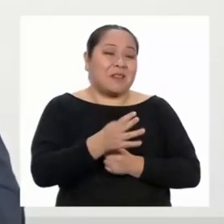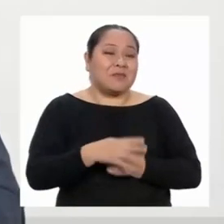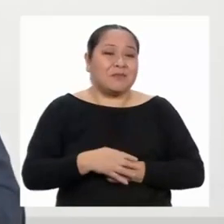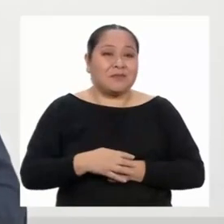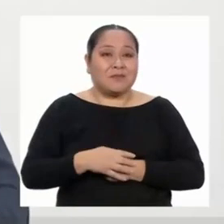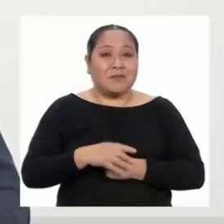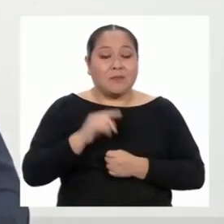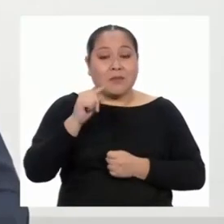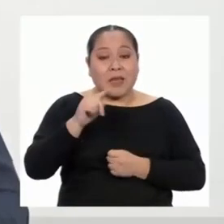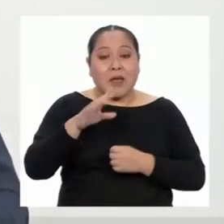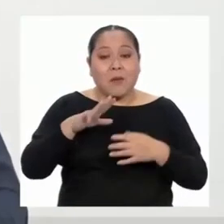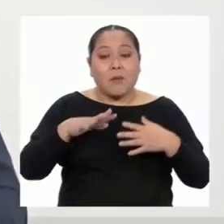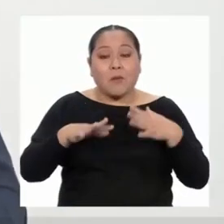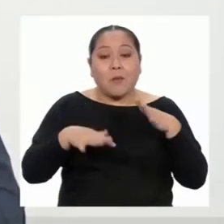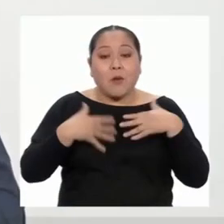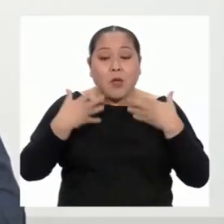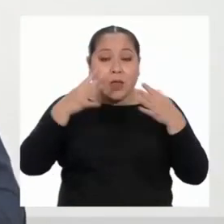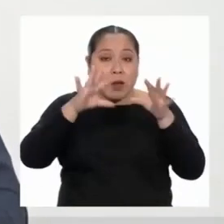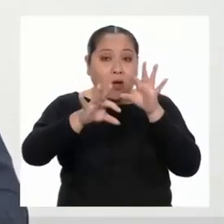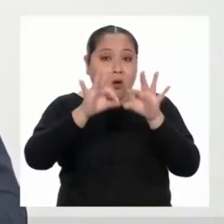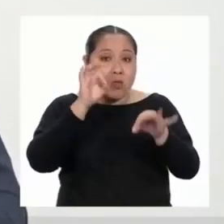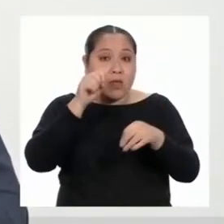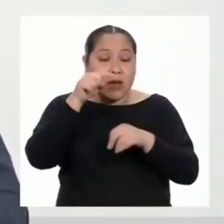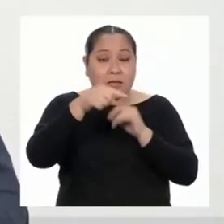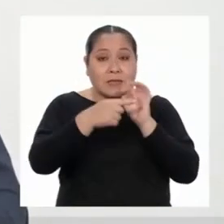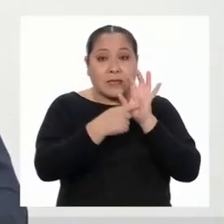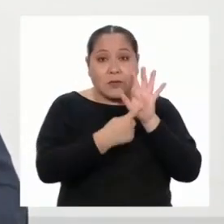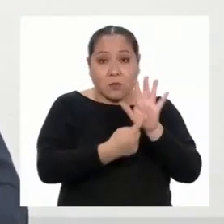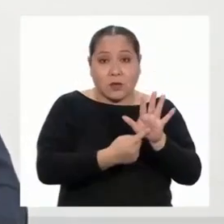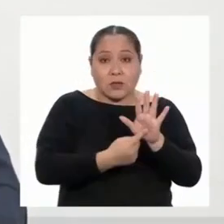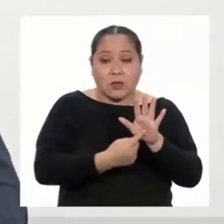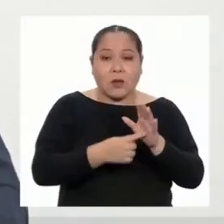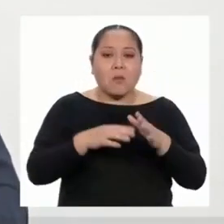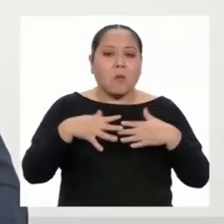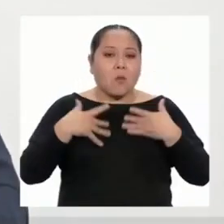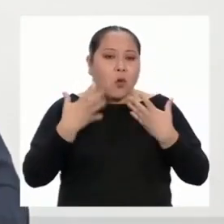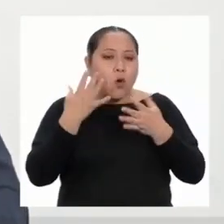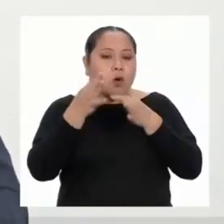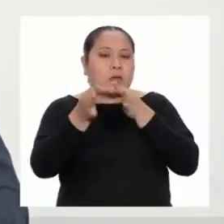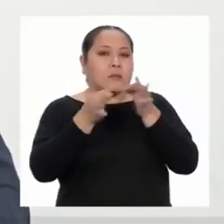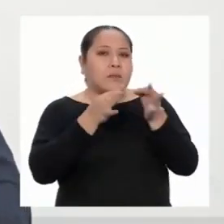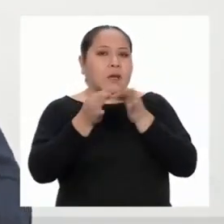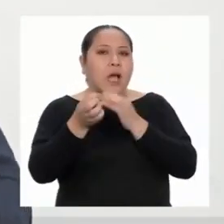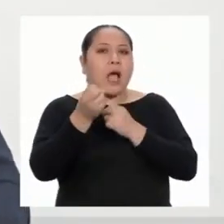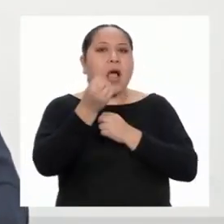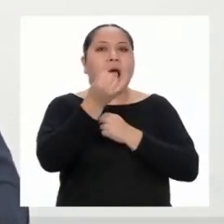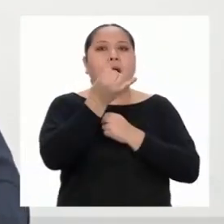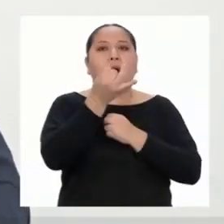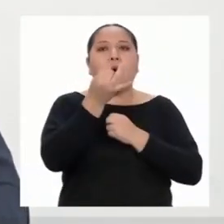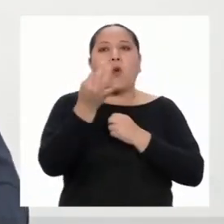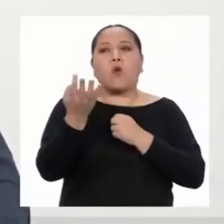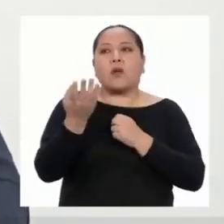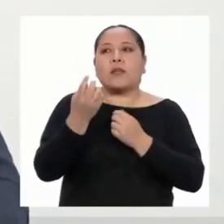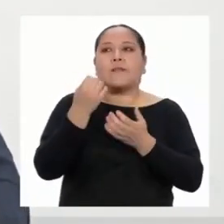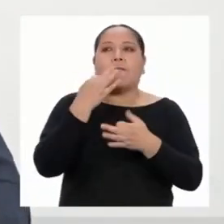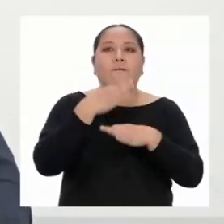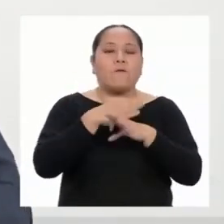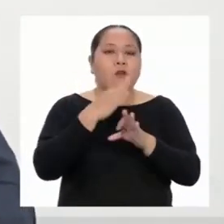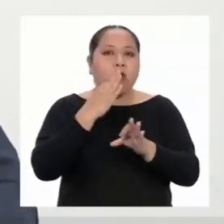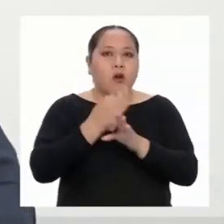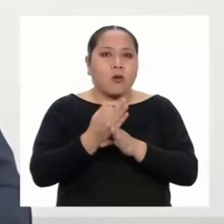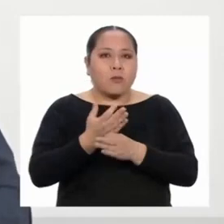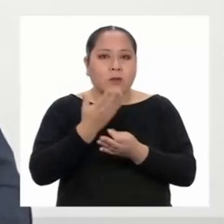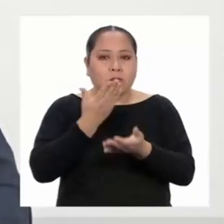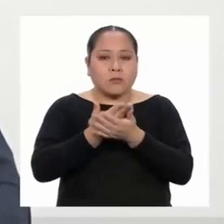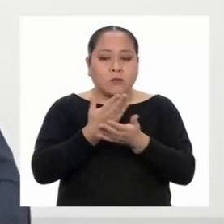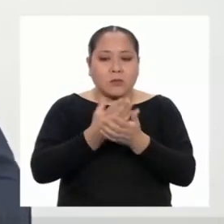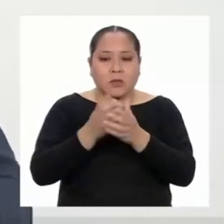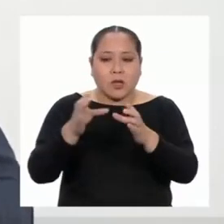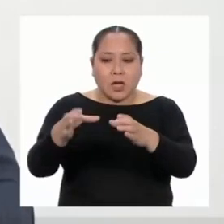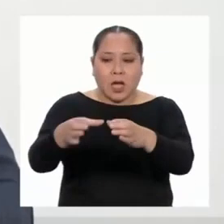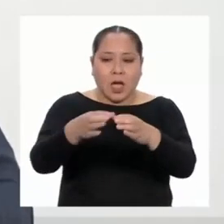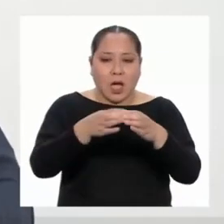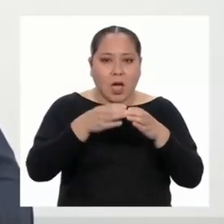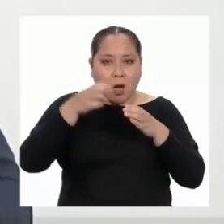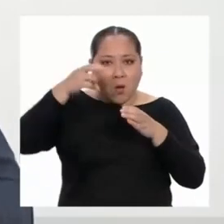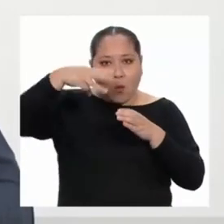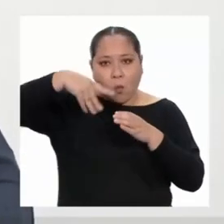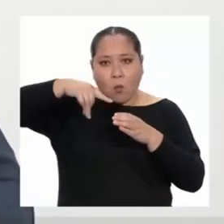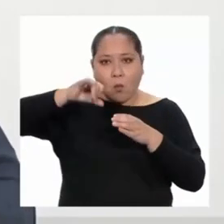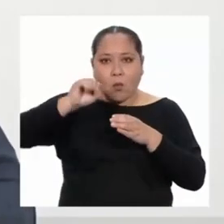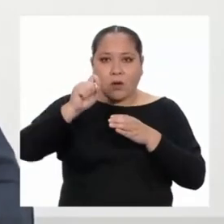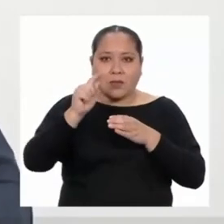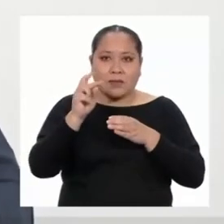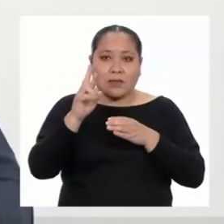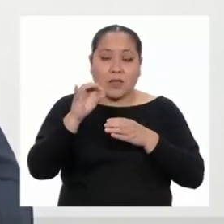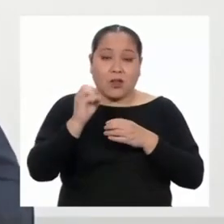para poder hallar esa muestra, primero les voy a explicar algunos tipos de muestreo donde se aplica la probabilidad. Abordaremos